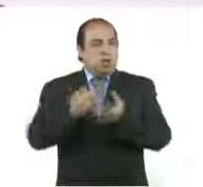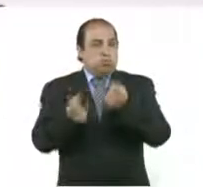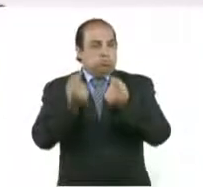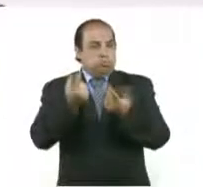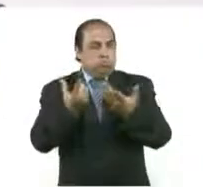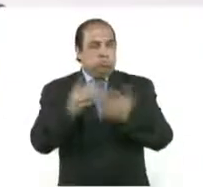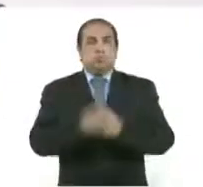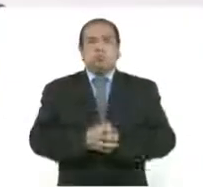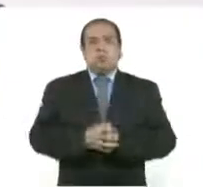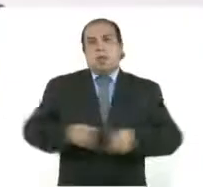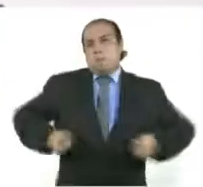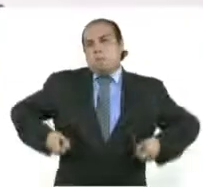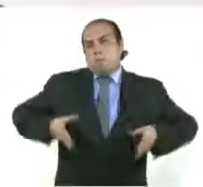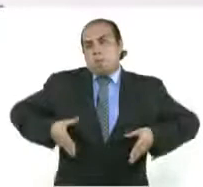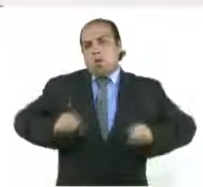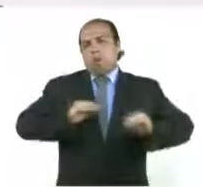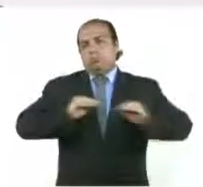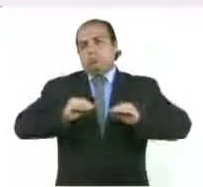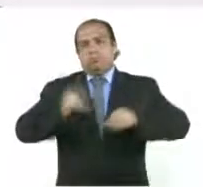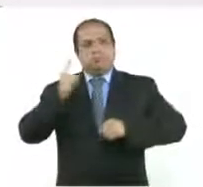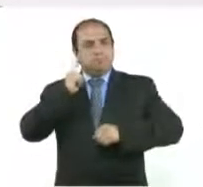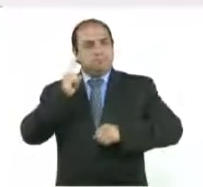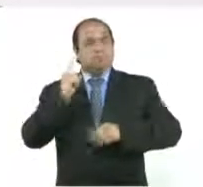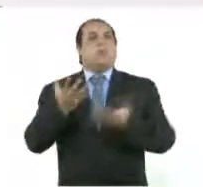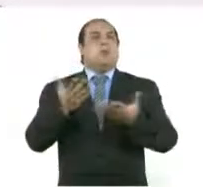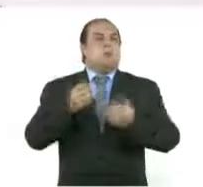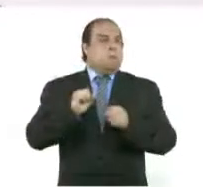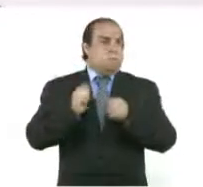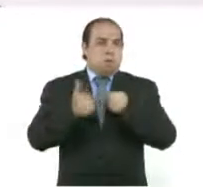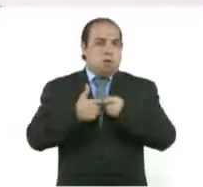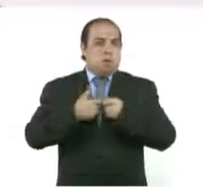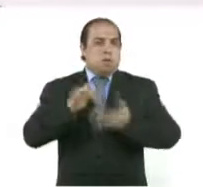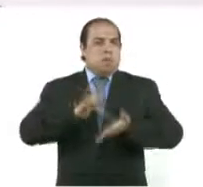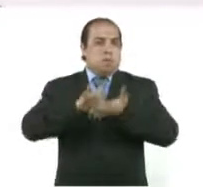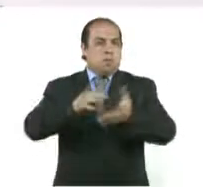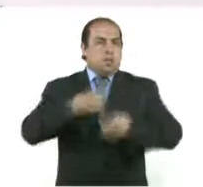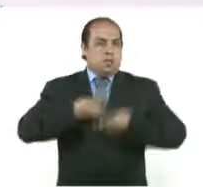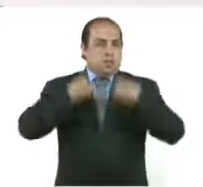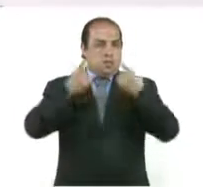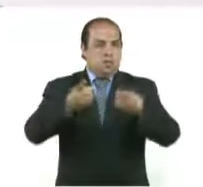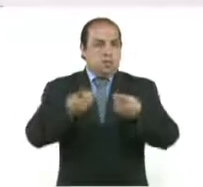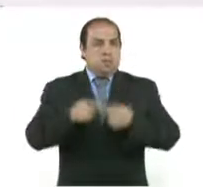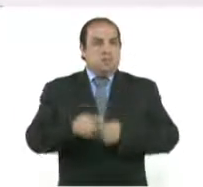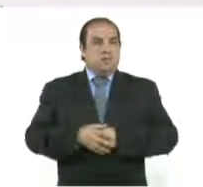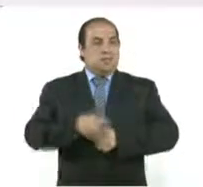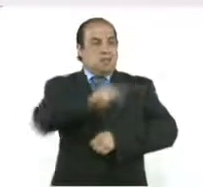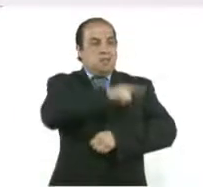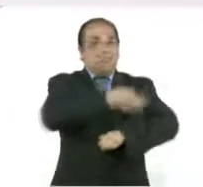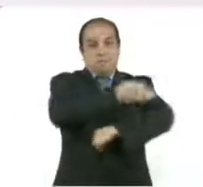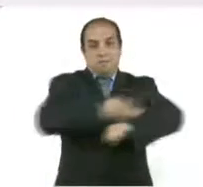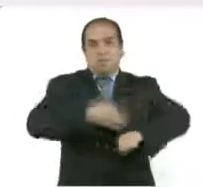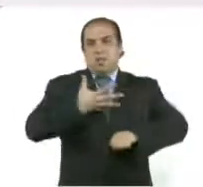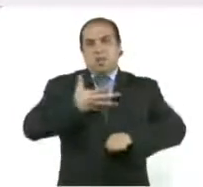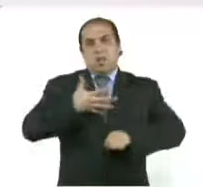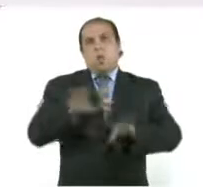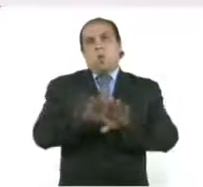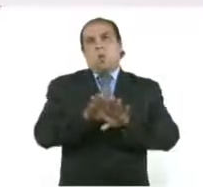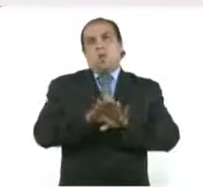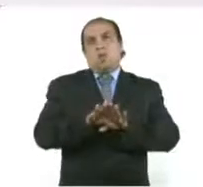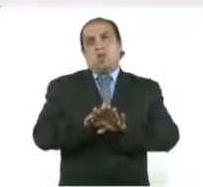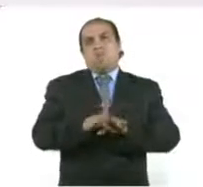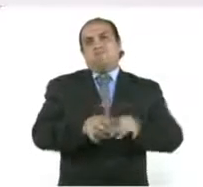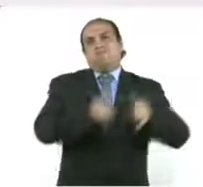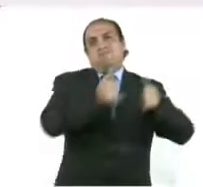van a recibir este apoyo para que sus familias no tengan una carga, sino al contrario, reciban un apoyo